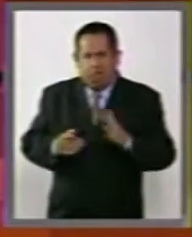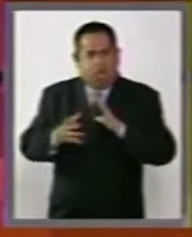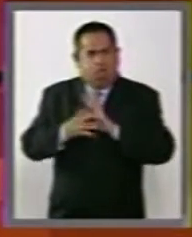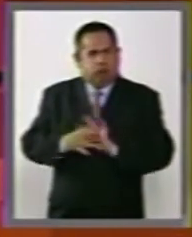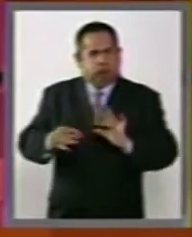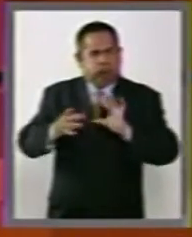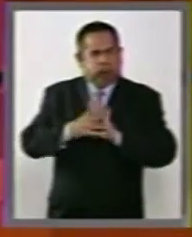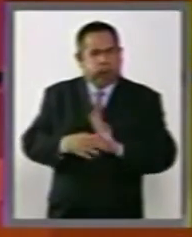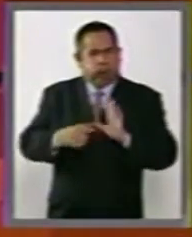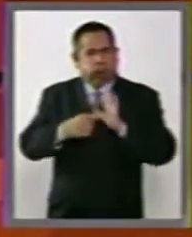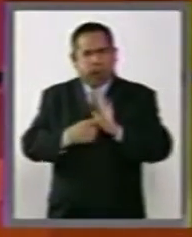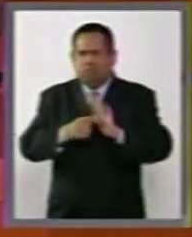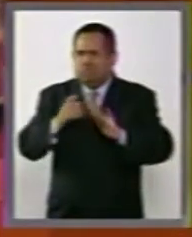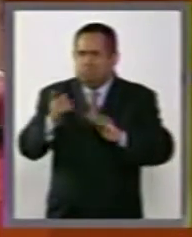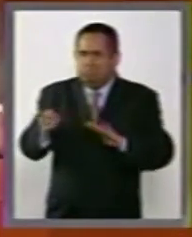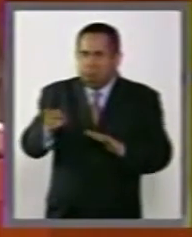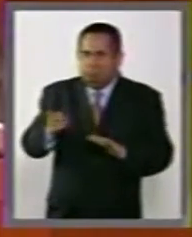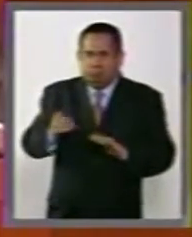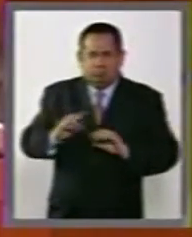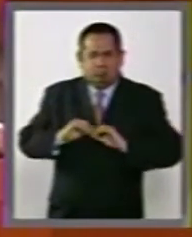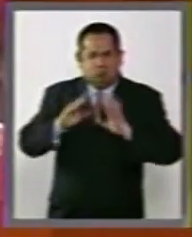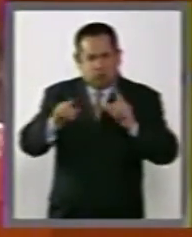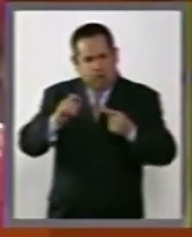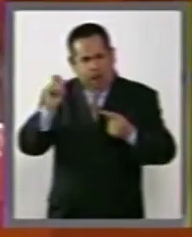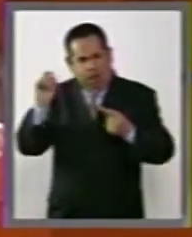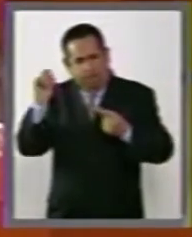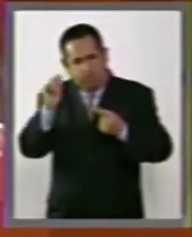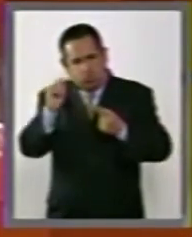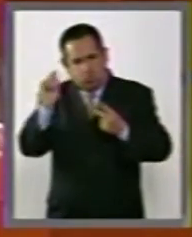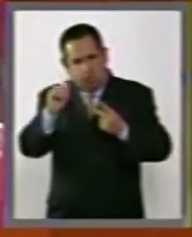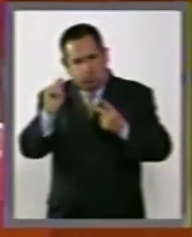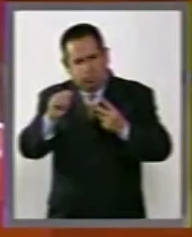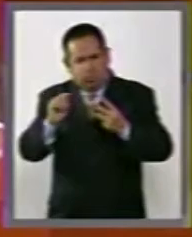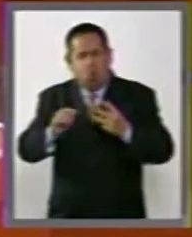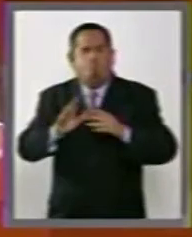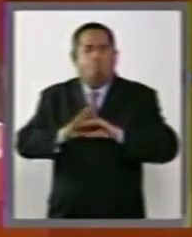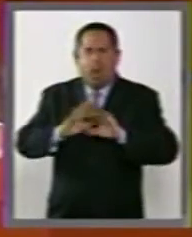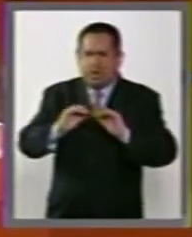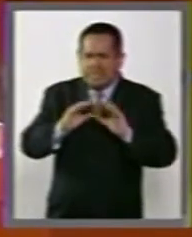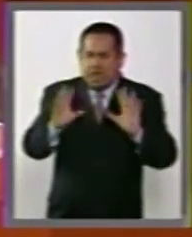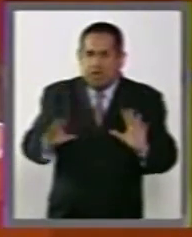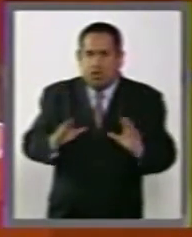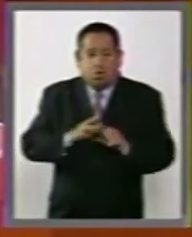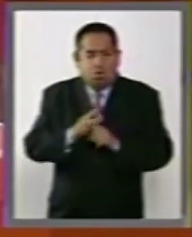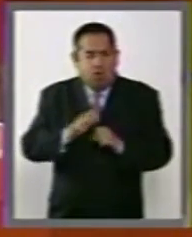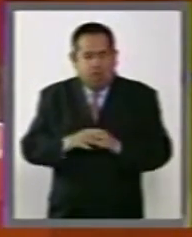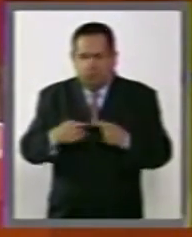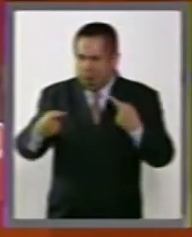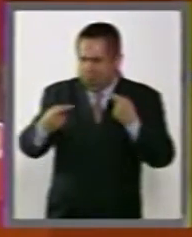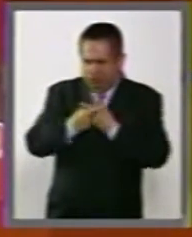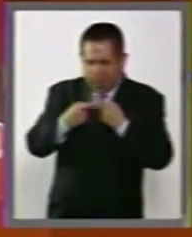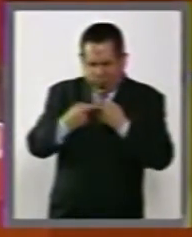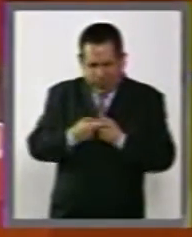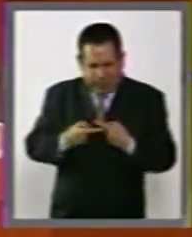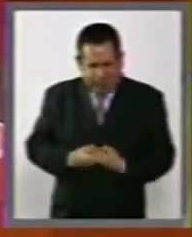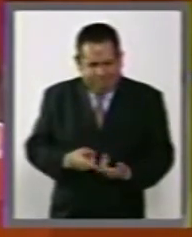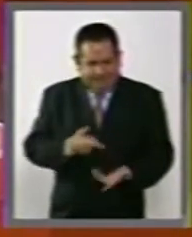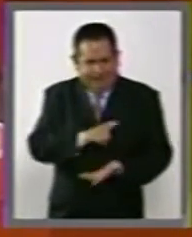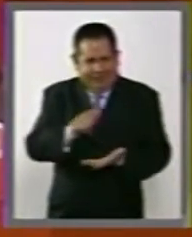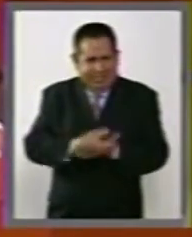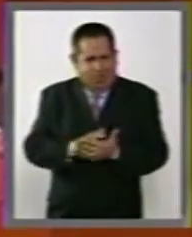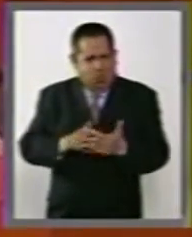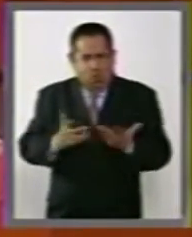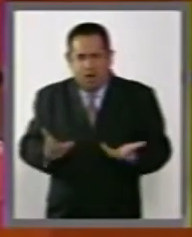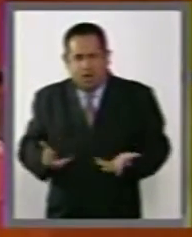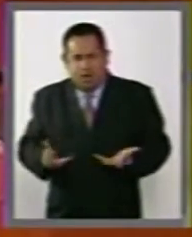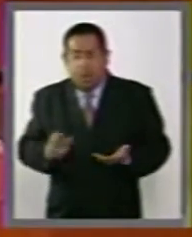expuso con mucha puntualidad cuáles son las contradicciones que tiene esta ley y por